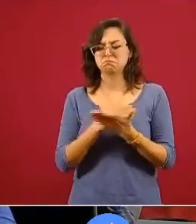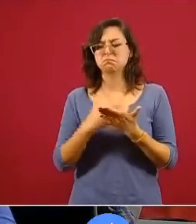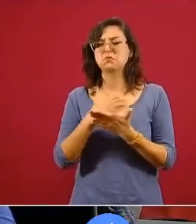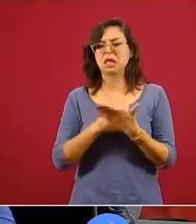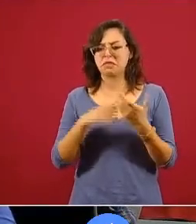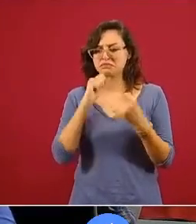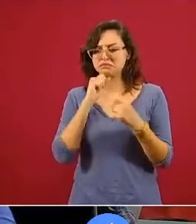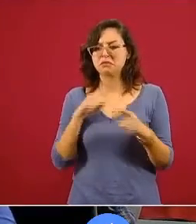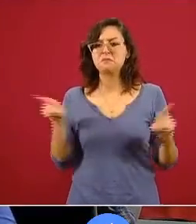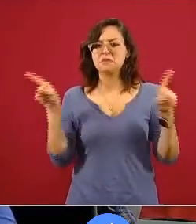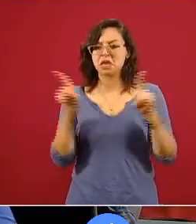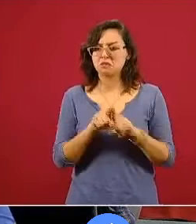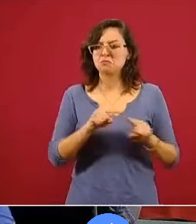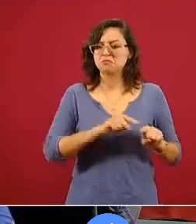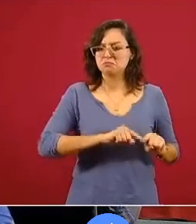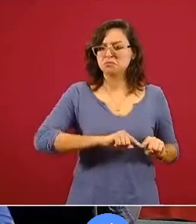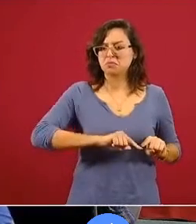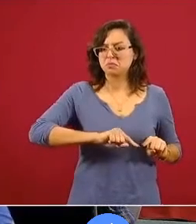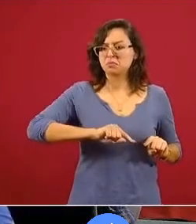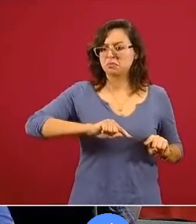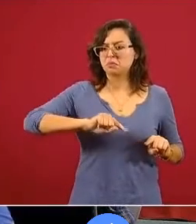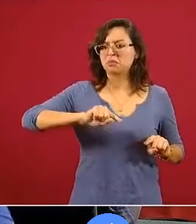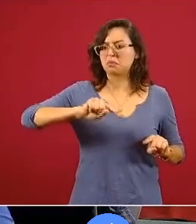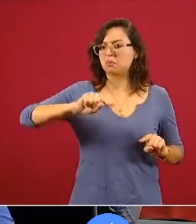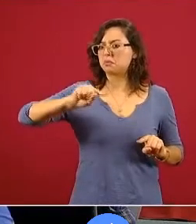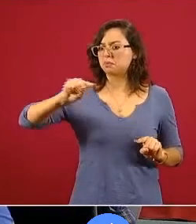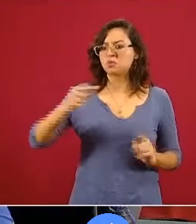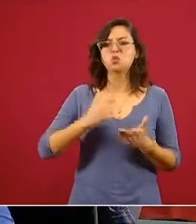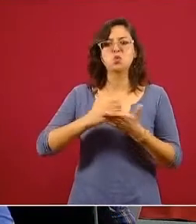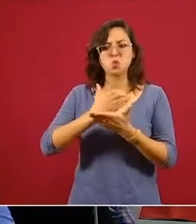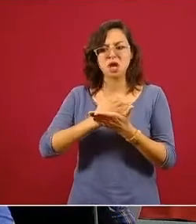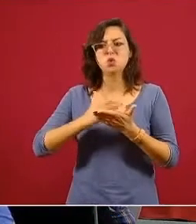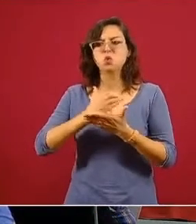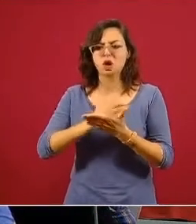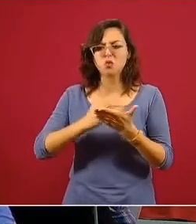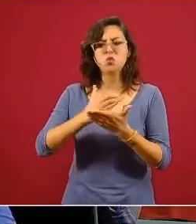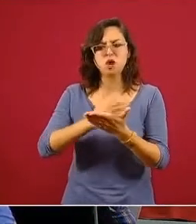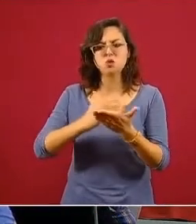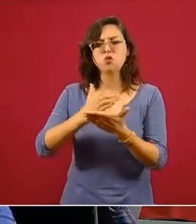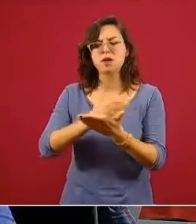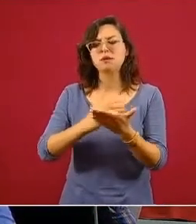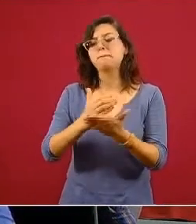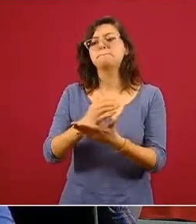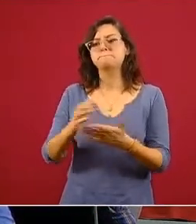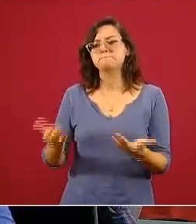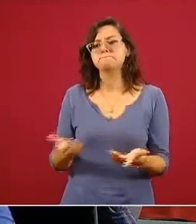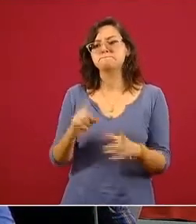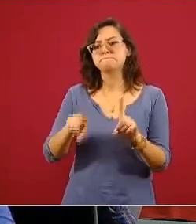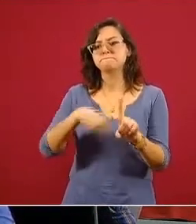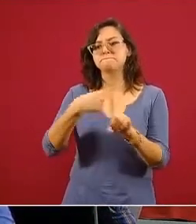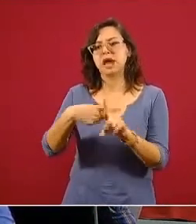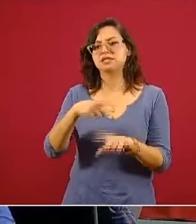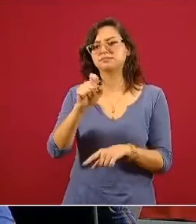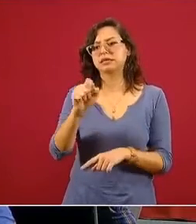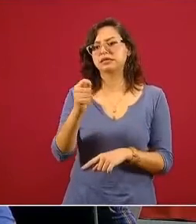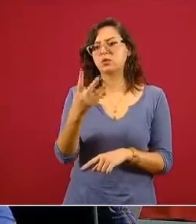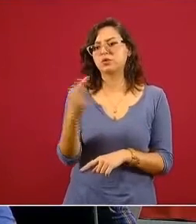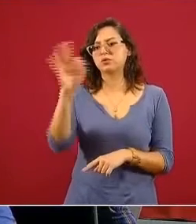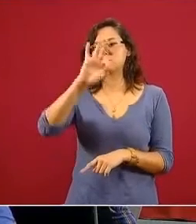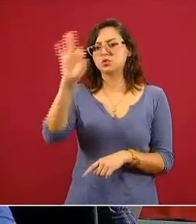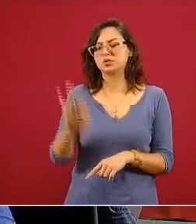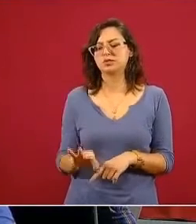la curva ascendente de recuperados es prácticamente similar a la de los casos, más 24% en las